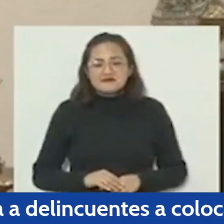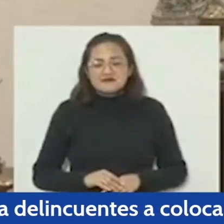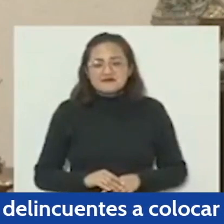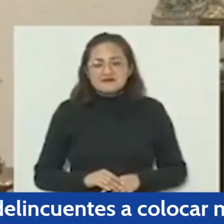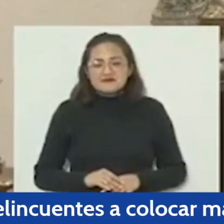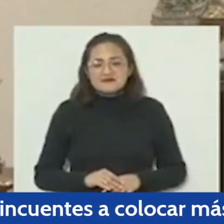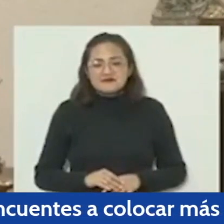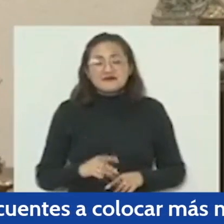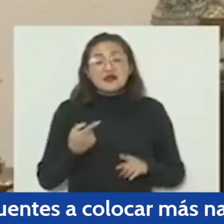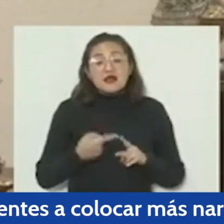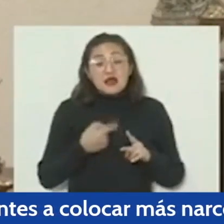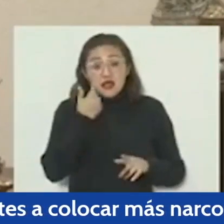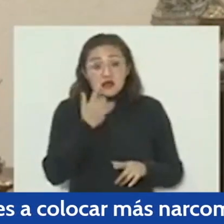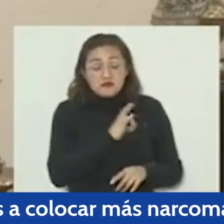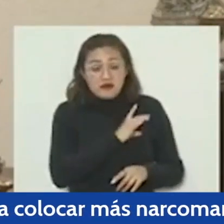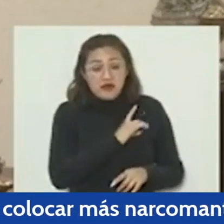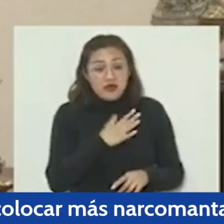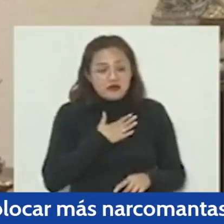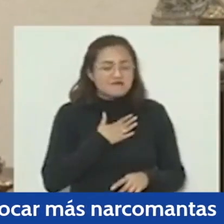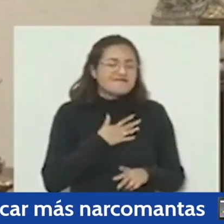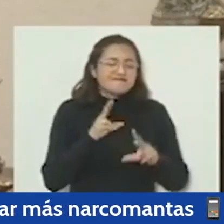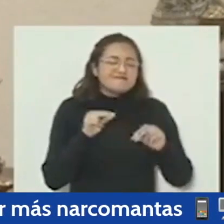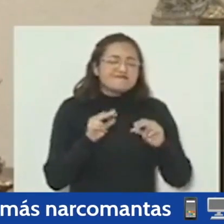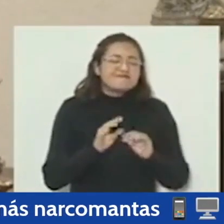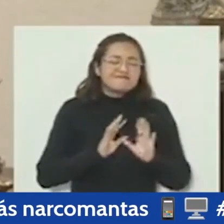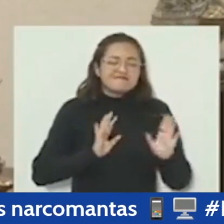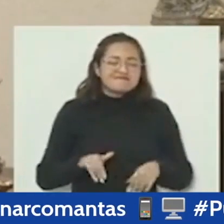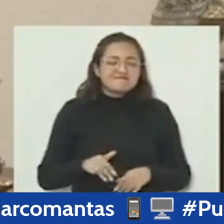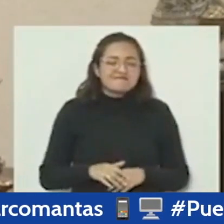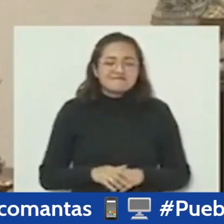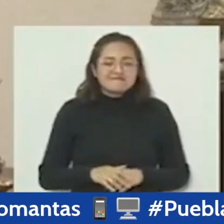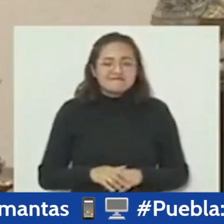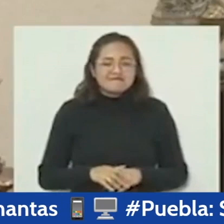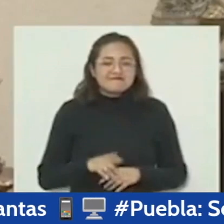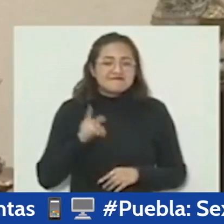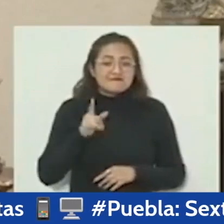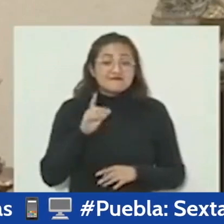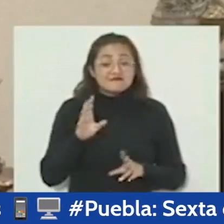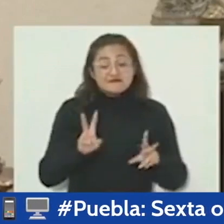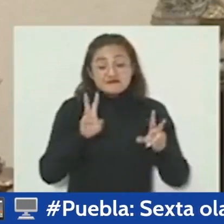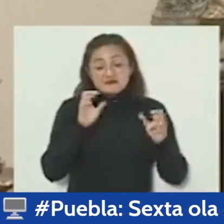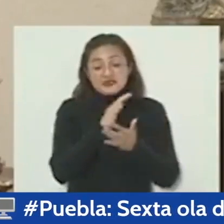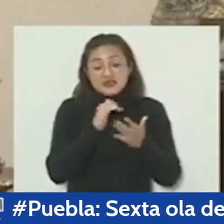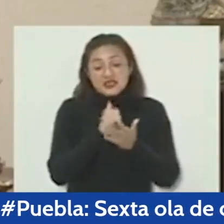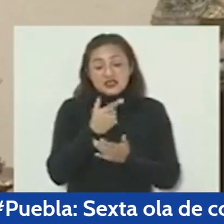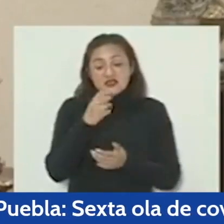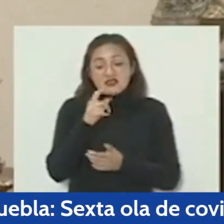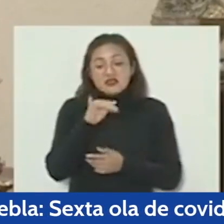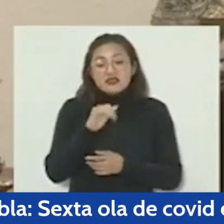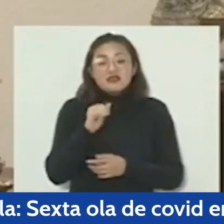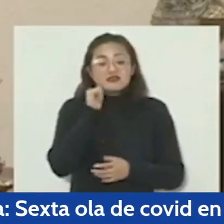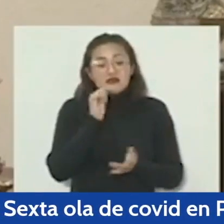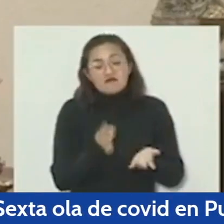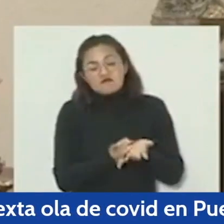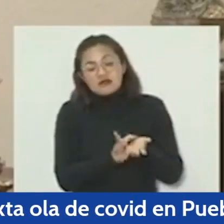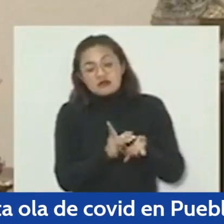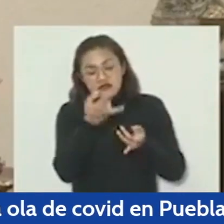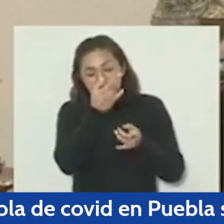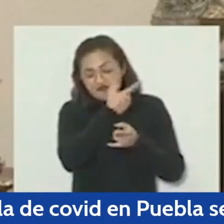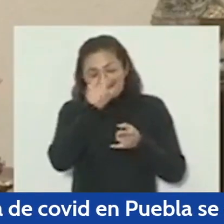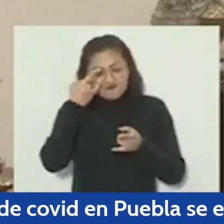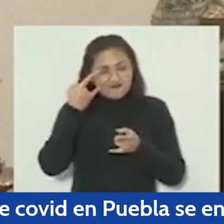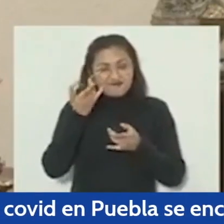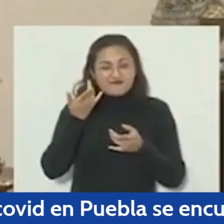quiere meternos miedo, terror, nada. Allá en Ciudad Gótica el guasontle siempre lo vence Batman, ¿verdad?